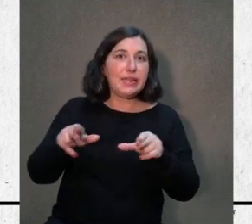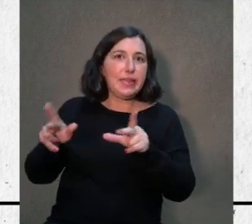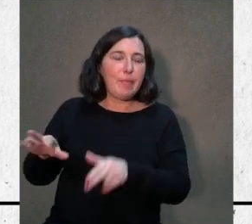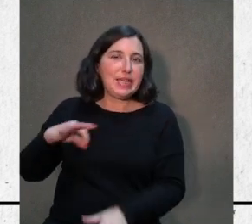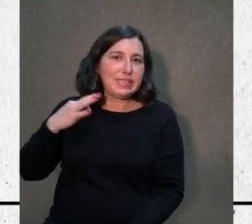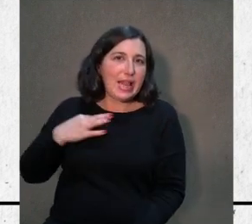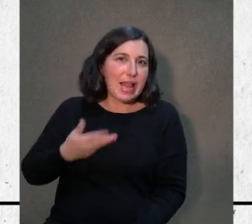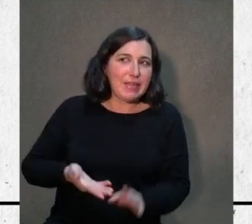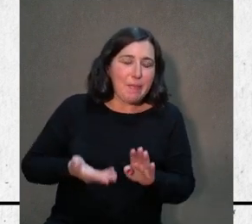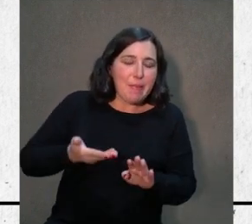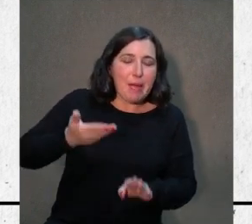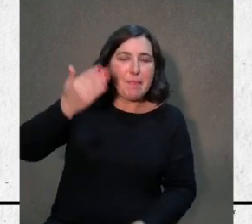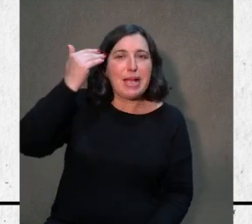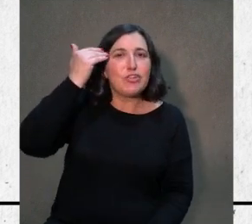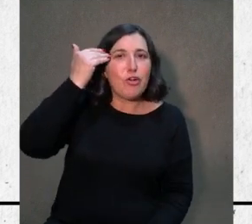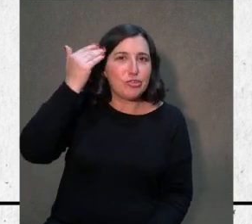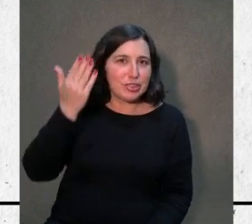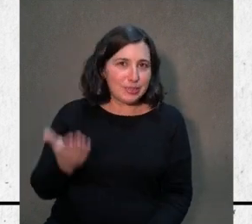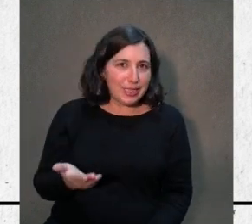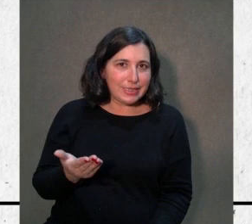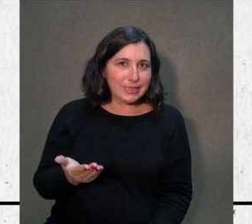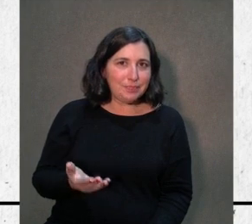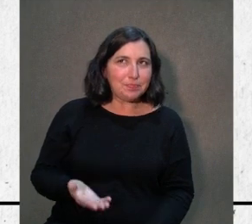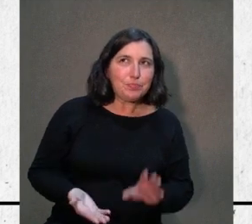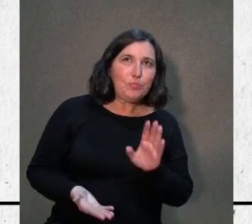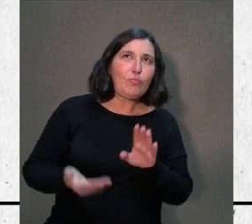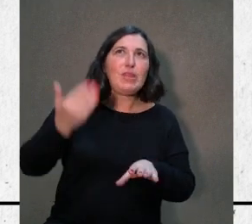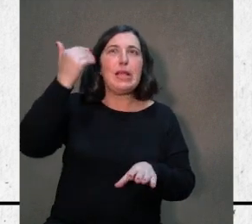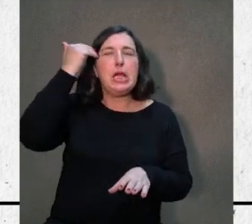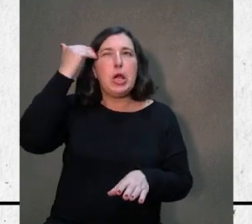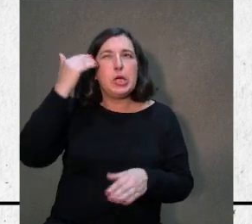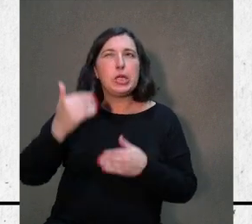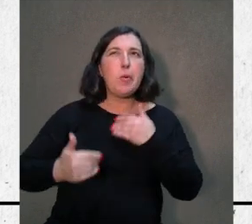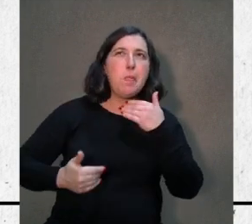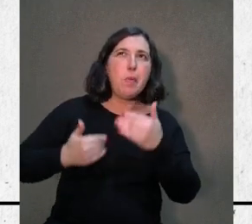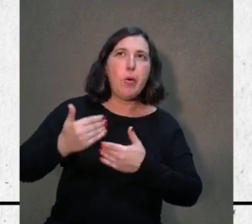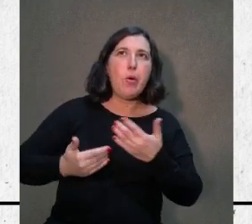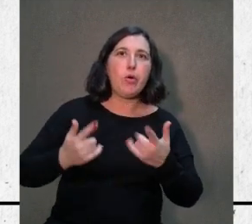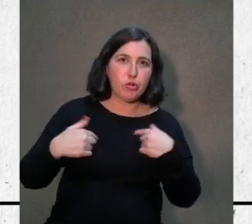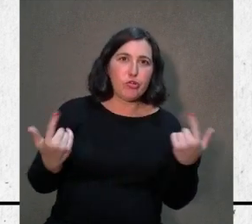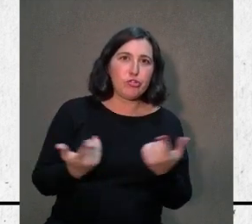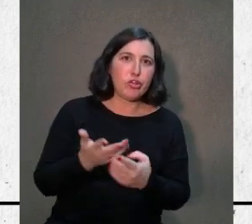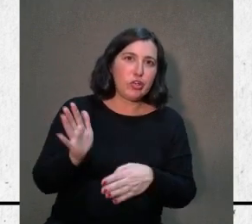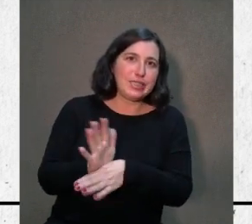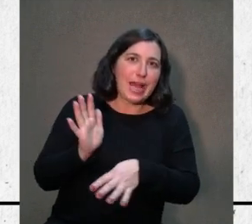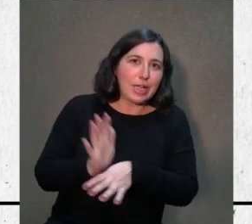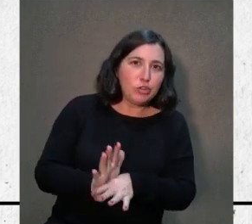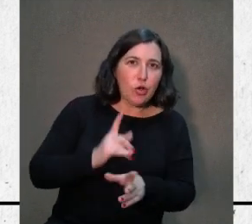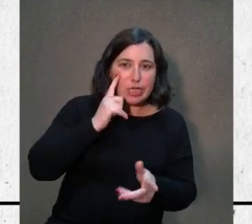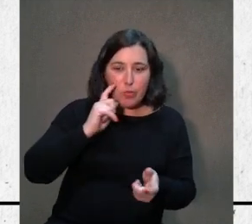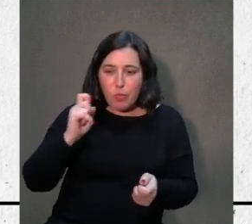todo fundamentalmente cuando uno va tomando conciencia, donde y vas como en nuestro caso como